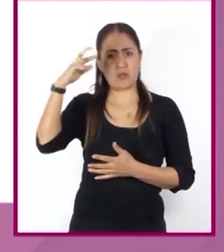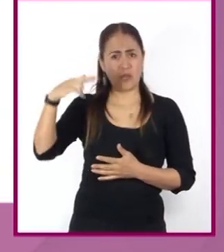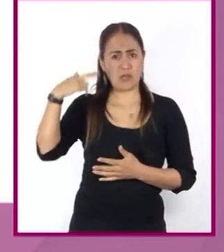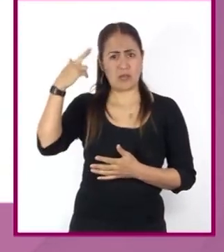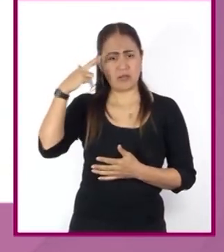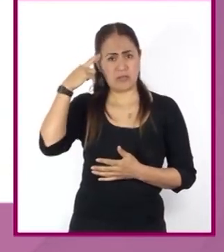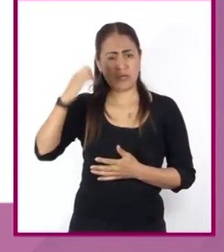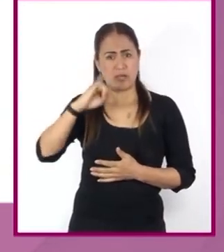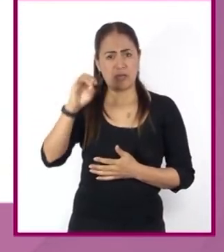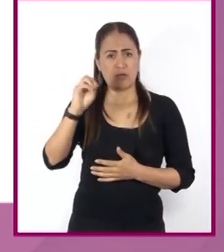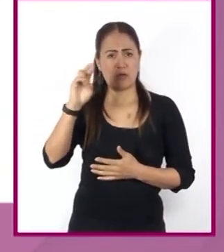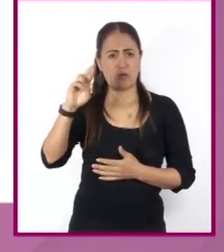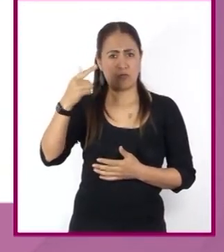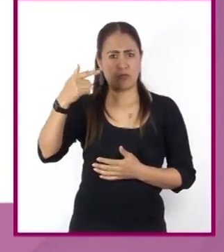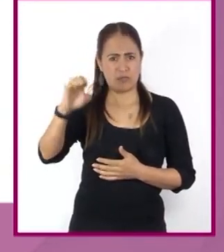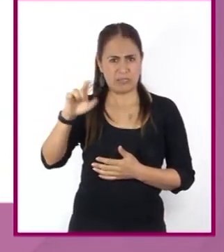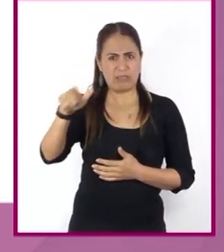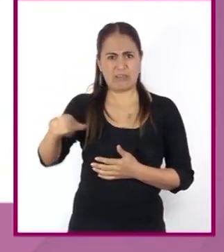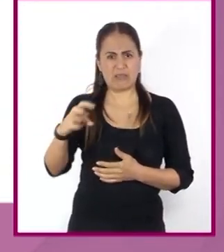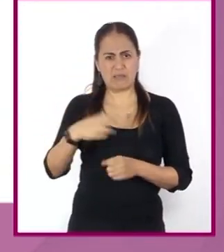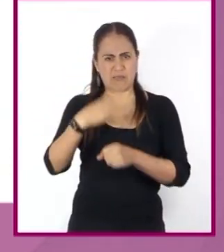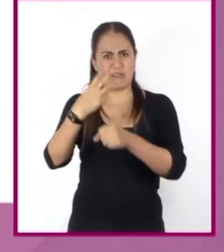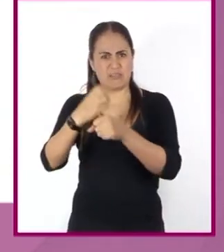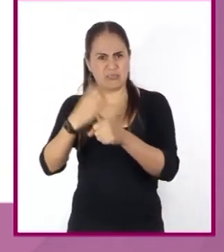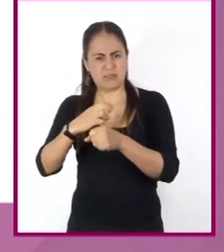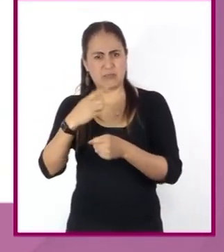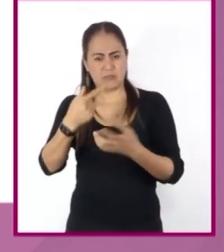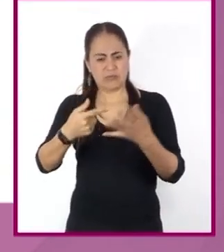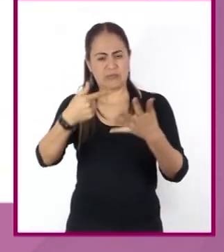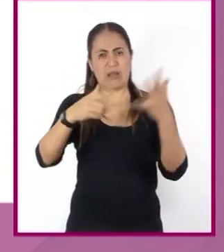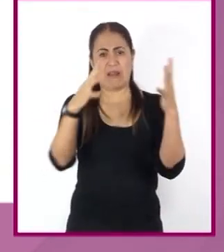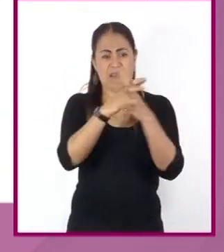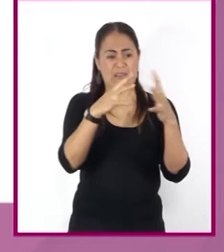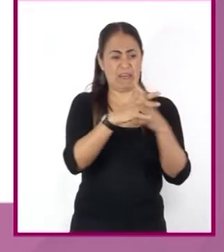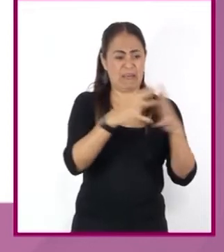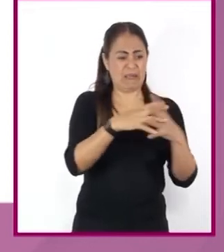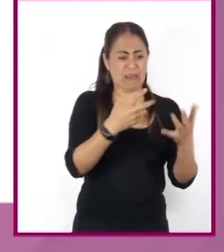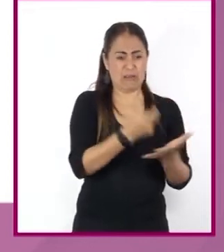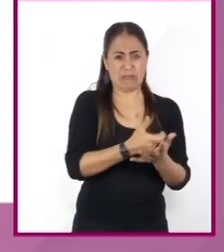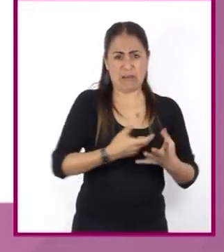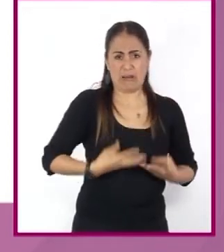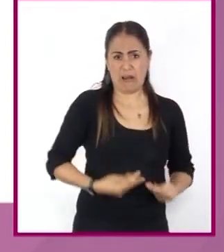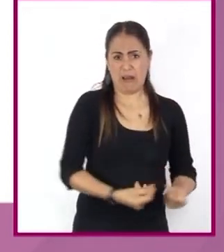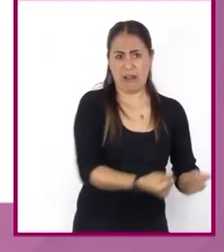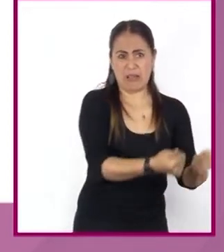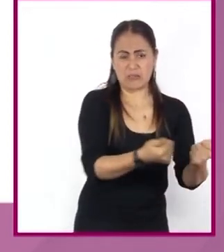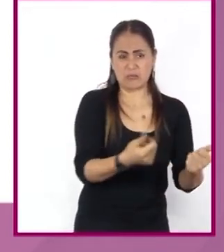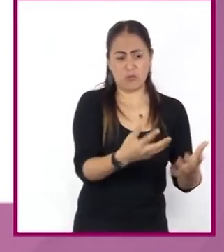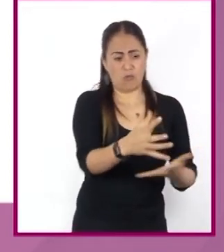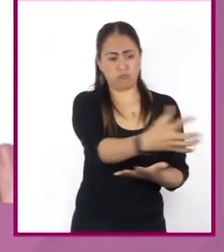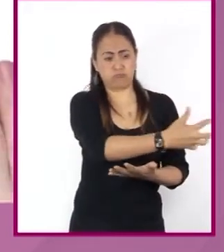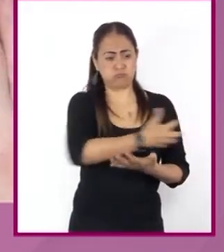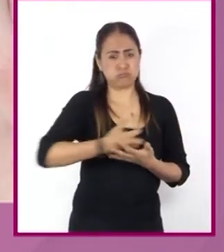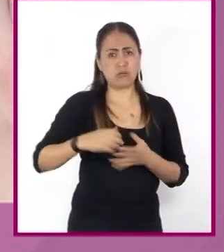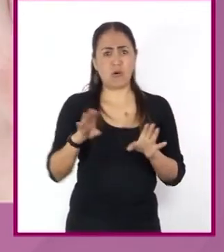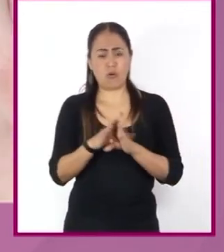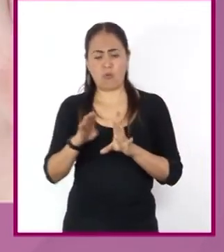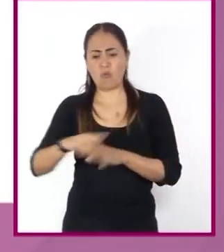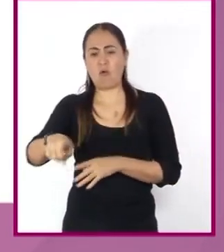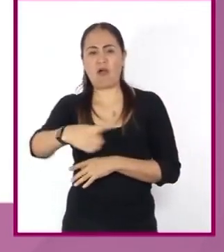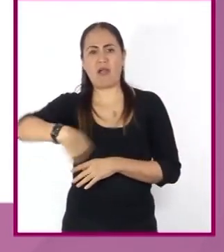nuevo rey de Inglaterra, quería enfrentar los altos costos de la Guerra de los 7 Años con nuevos impuestos para los